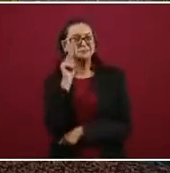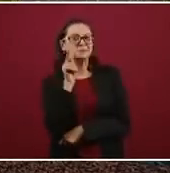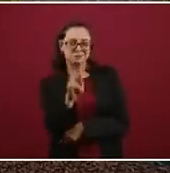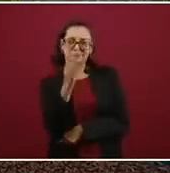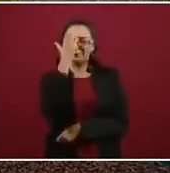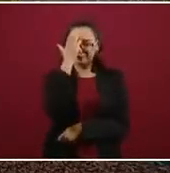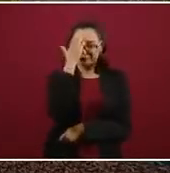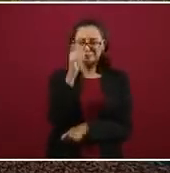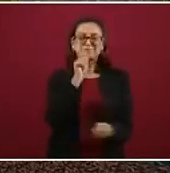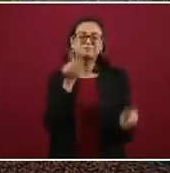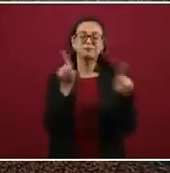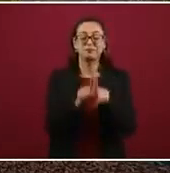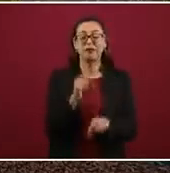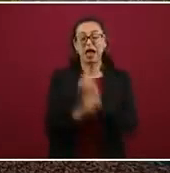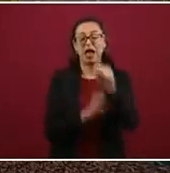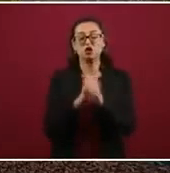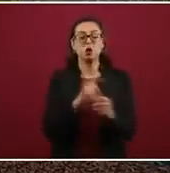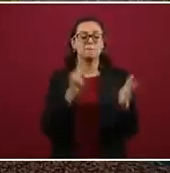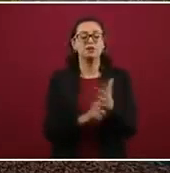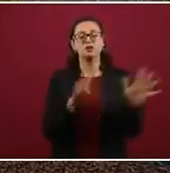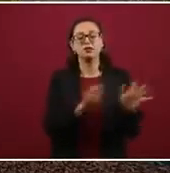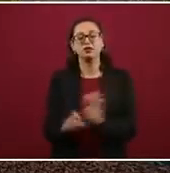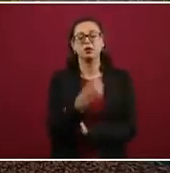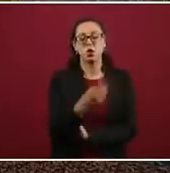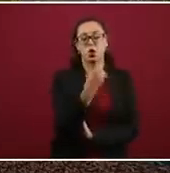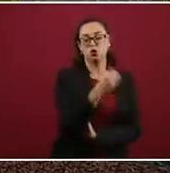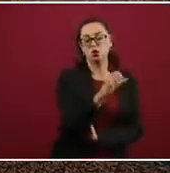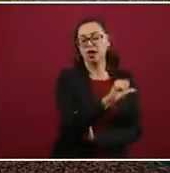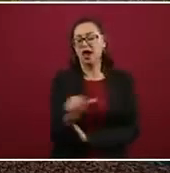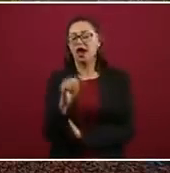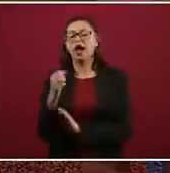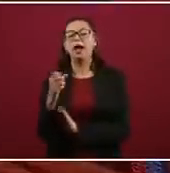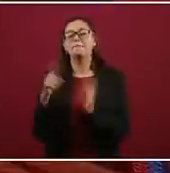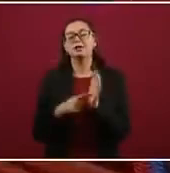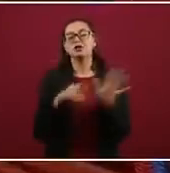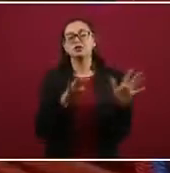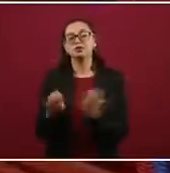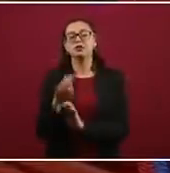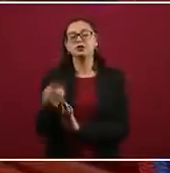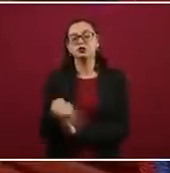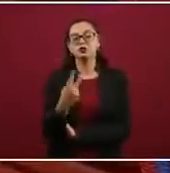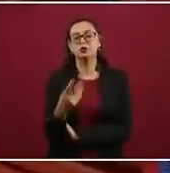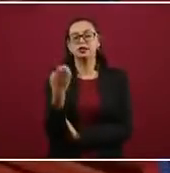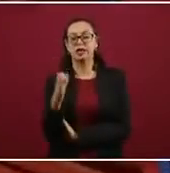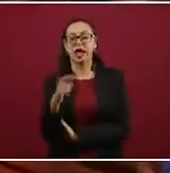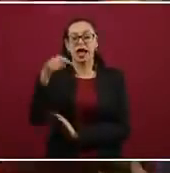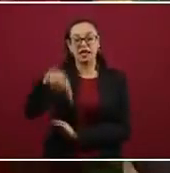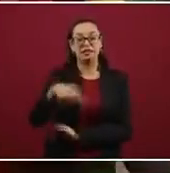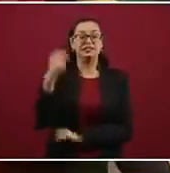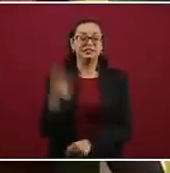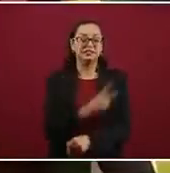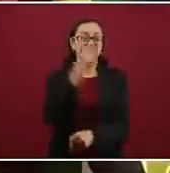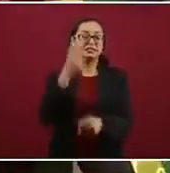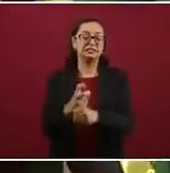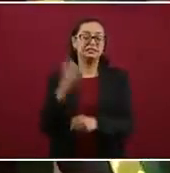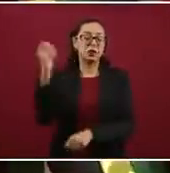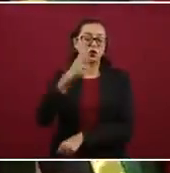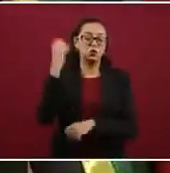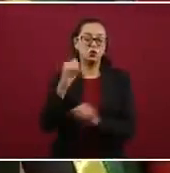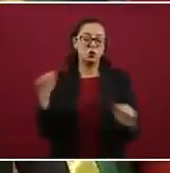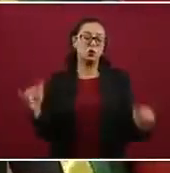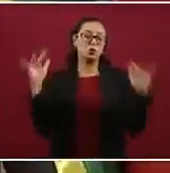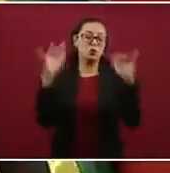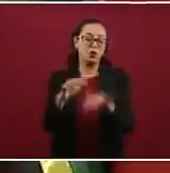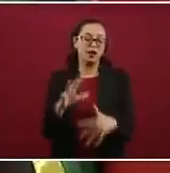noche. De octubre de 1901 a enero de 1902, México fue sede del segundo Congreso Panamericano al que